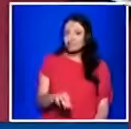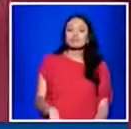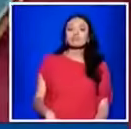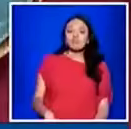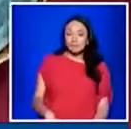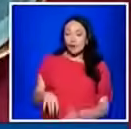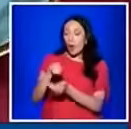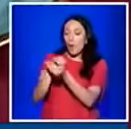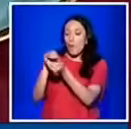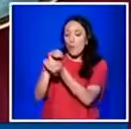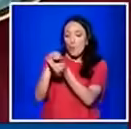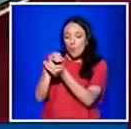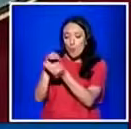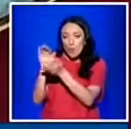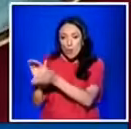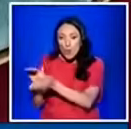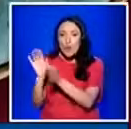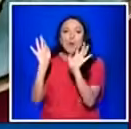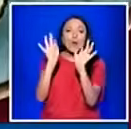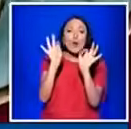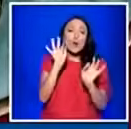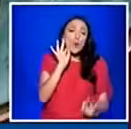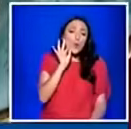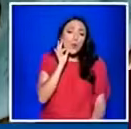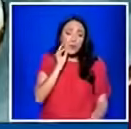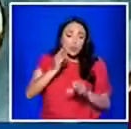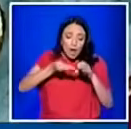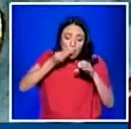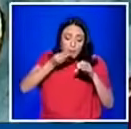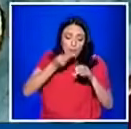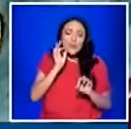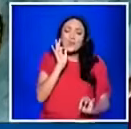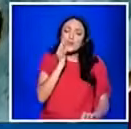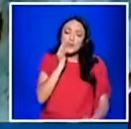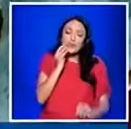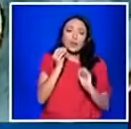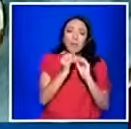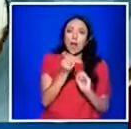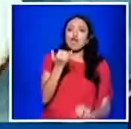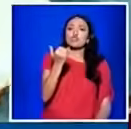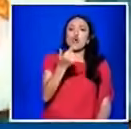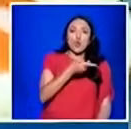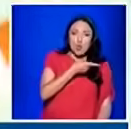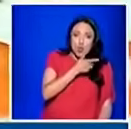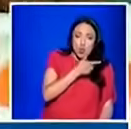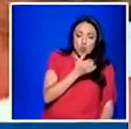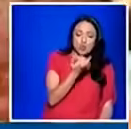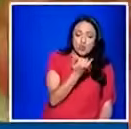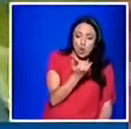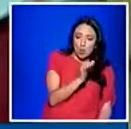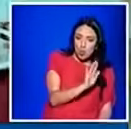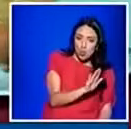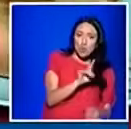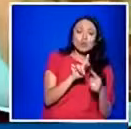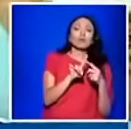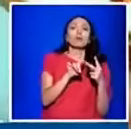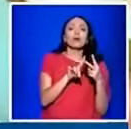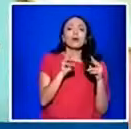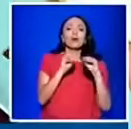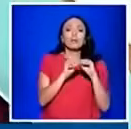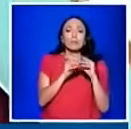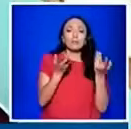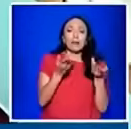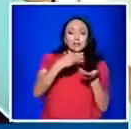tenemos los tigrillos. Y si no, también la fruta, tenemos light. Con yogur, más light, con yogur, tenemos la